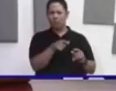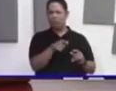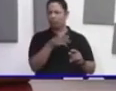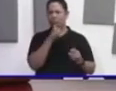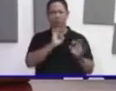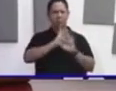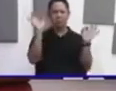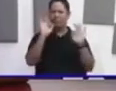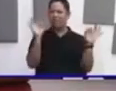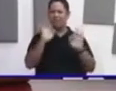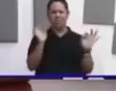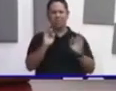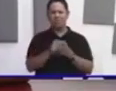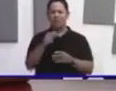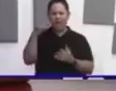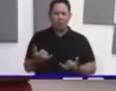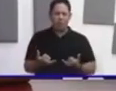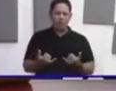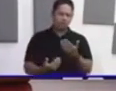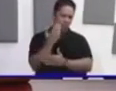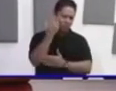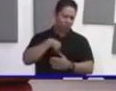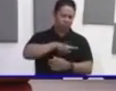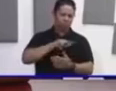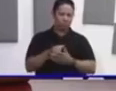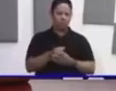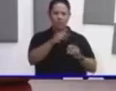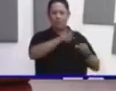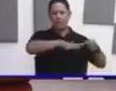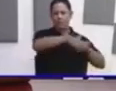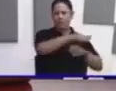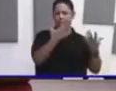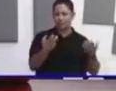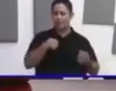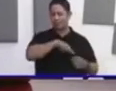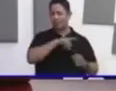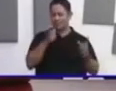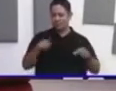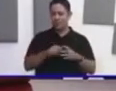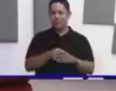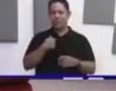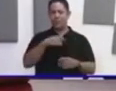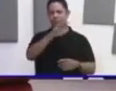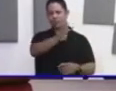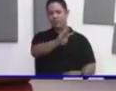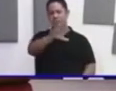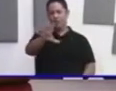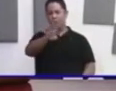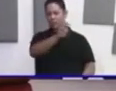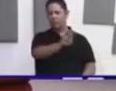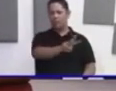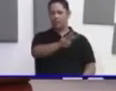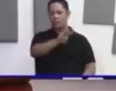Providencia. Nosotros en este momento tenemos 34 camas de UCI, o vamos a tener 34 camas de UCI si Dios